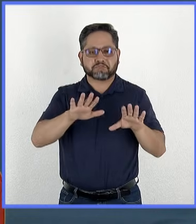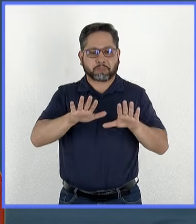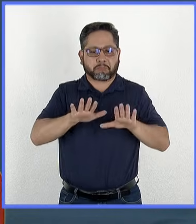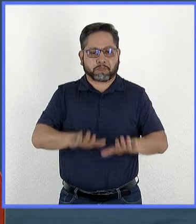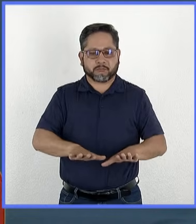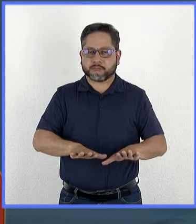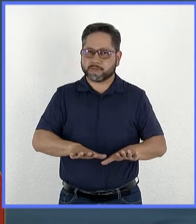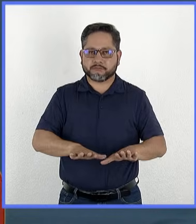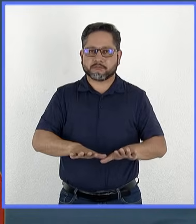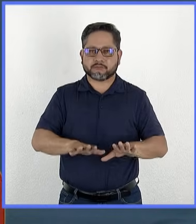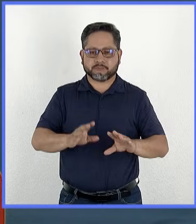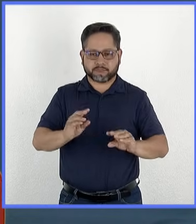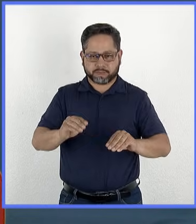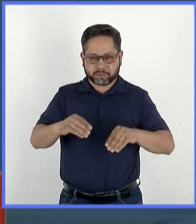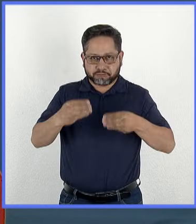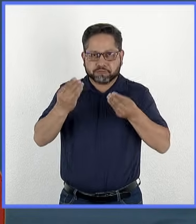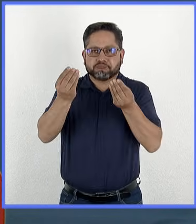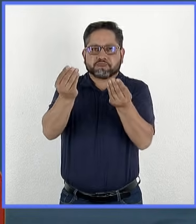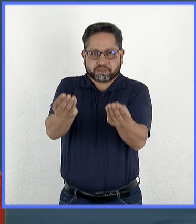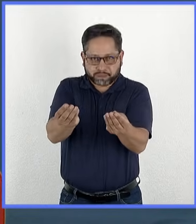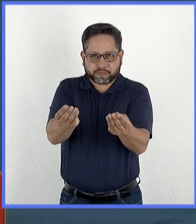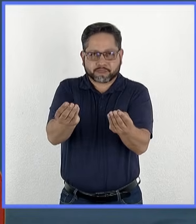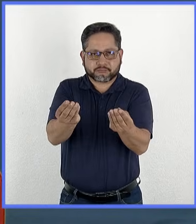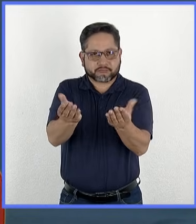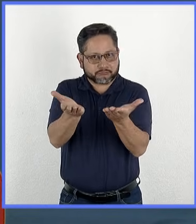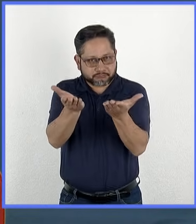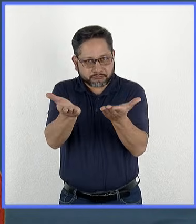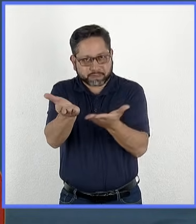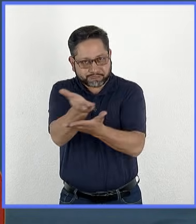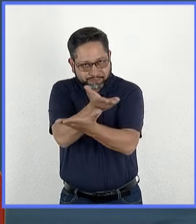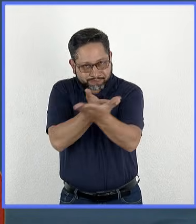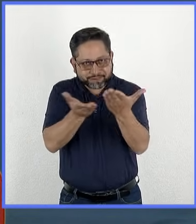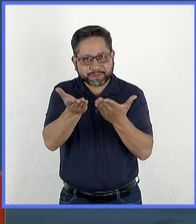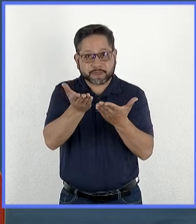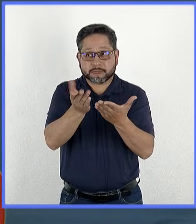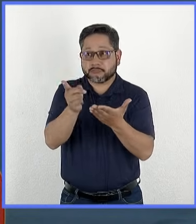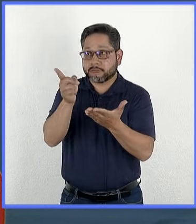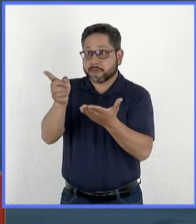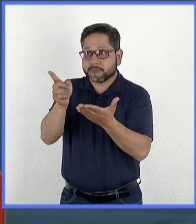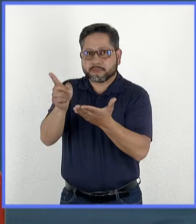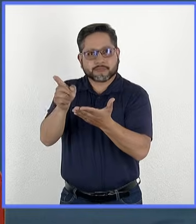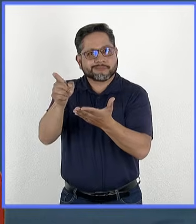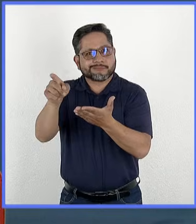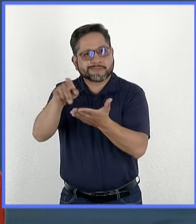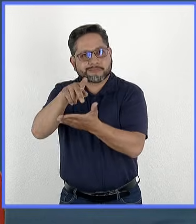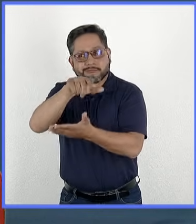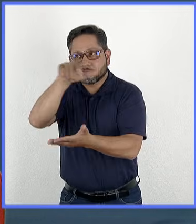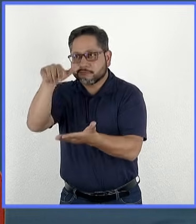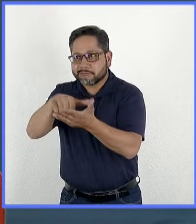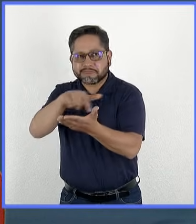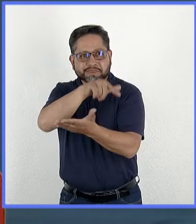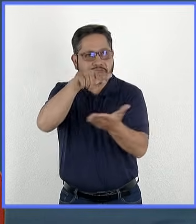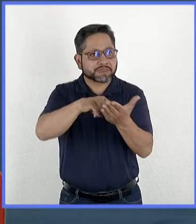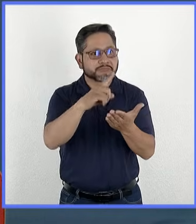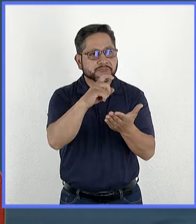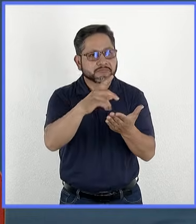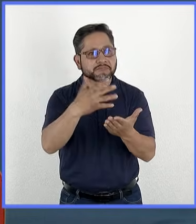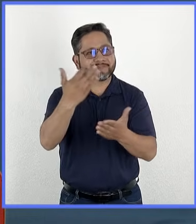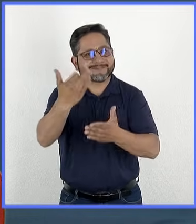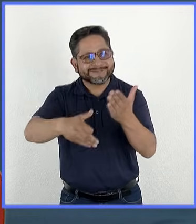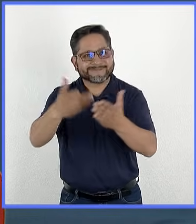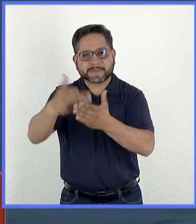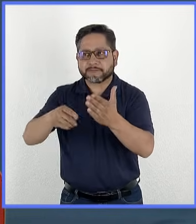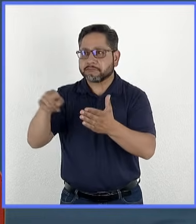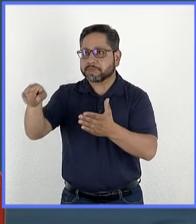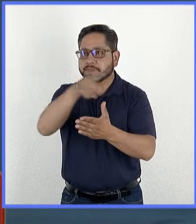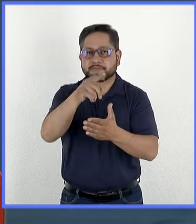una aplicación directa en beneficio de todas esas poblaciones que requieren una solución, que